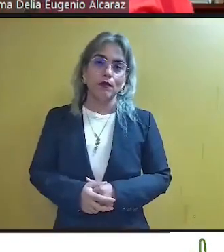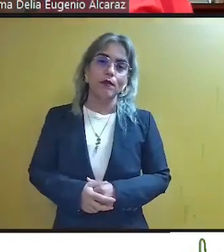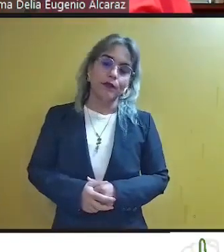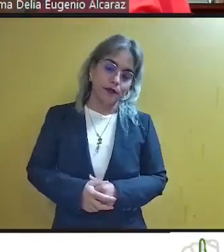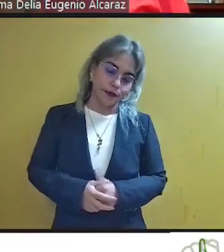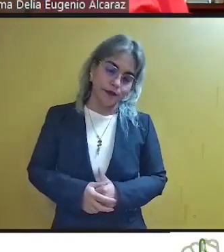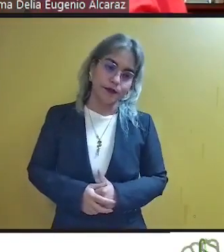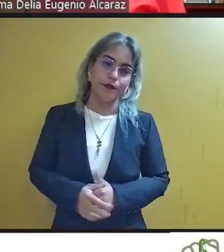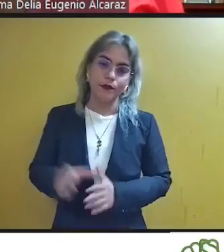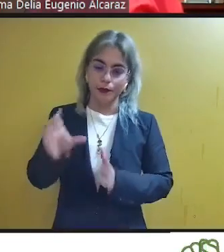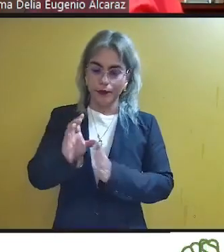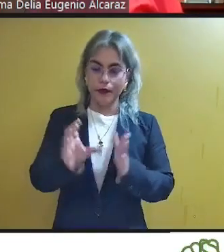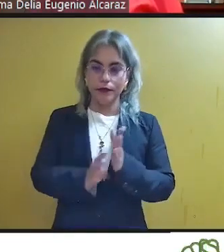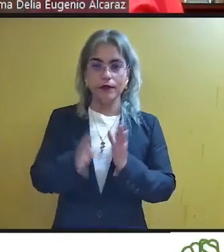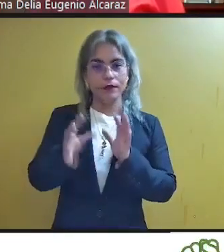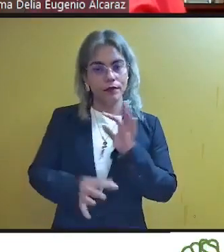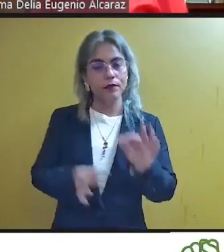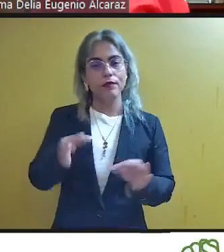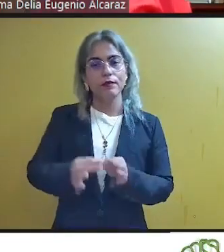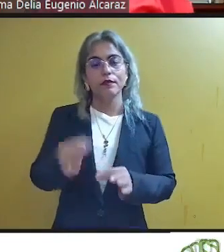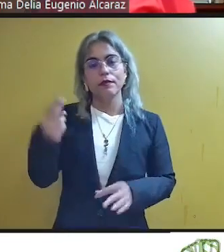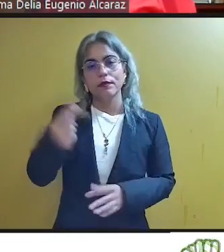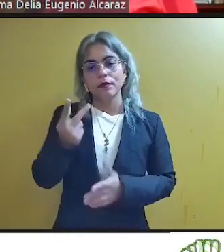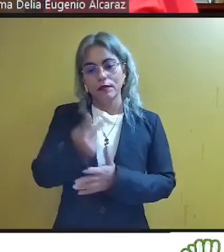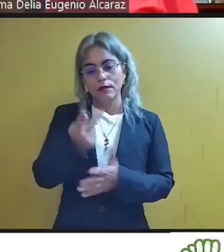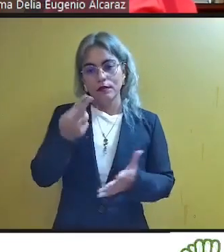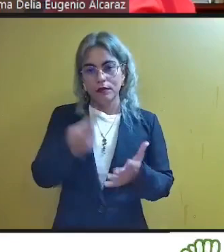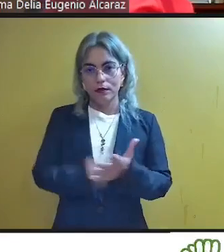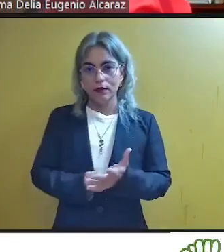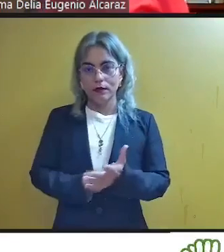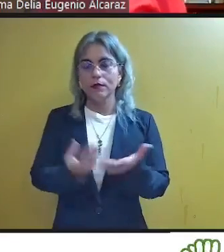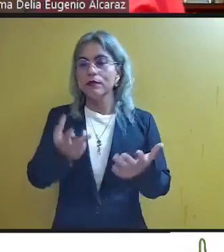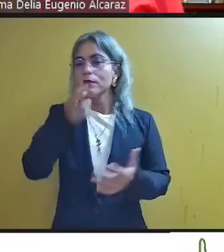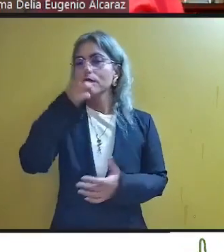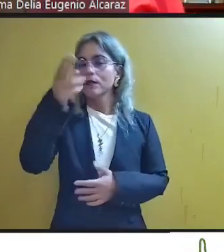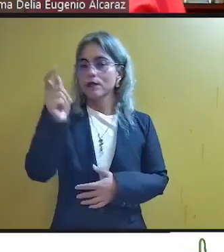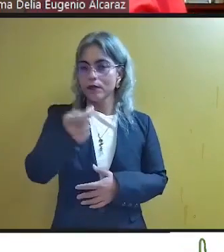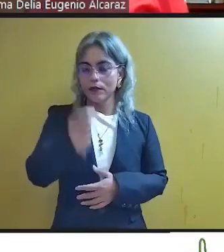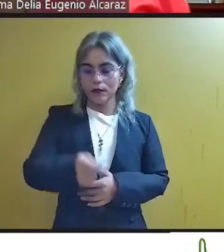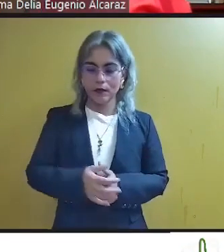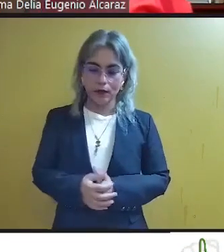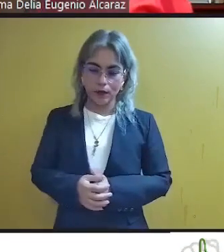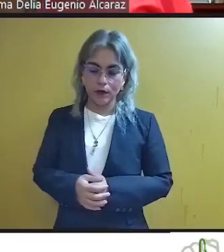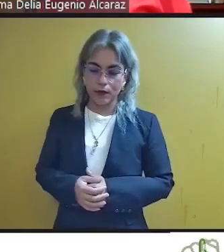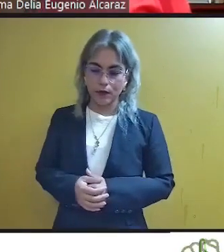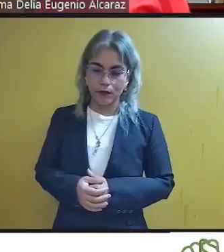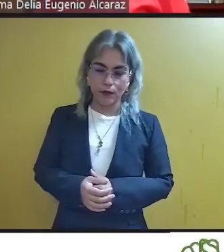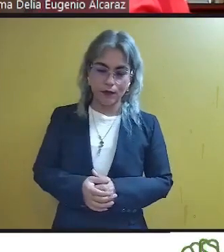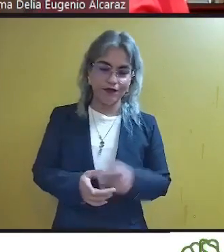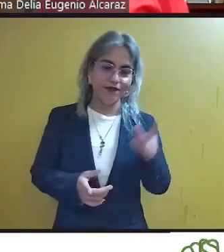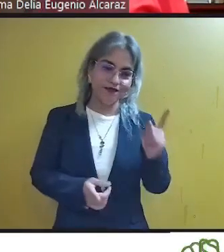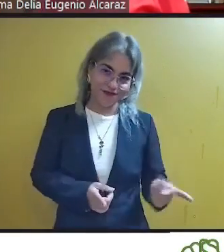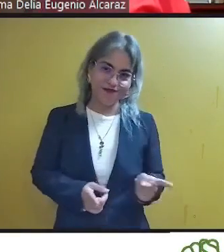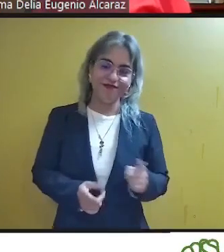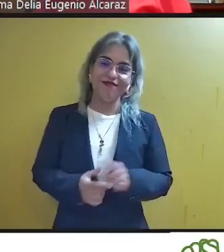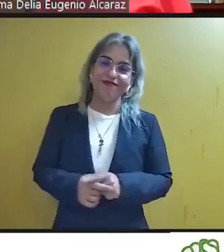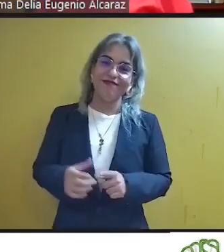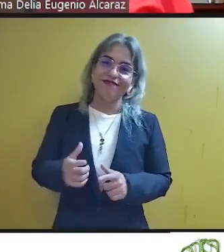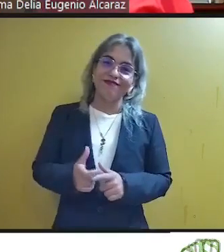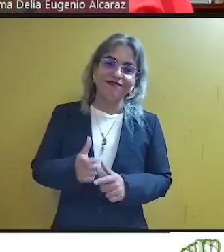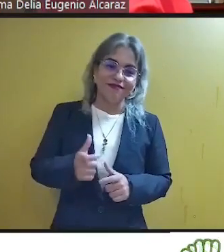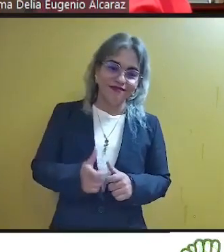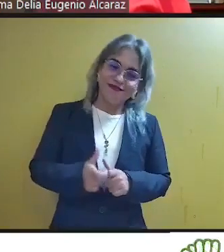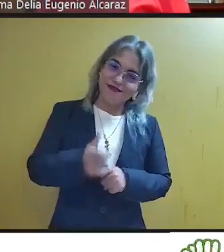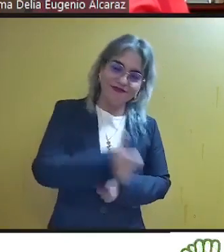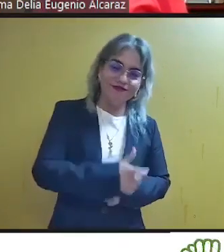sistema constitucional y legal. El proyecto propone los siguientes puntos resolutivos. Primero, es infundado el agravio hecho valer en términos de las